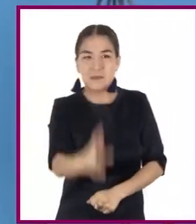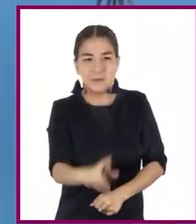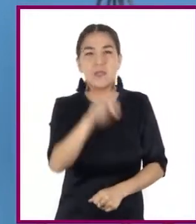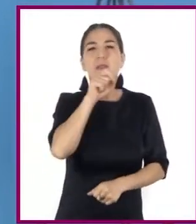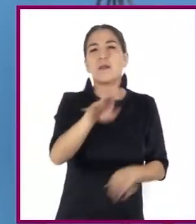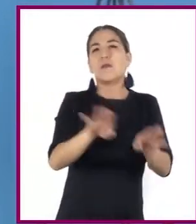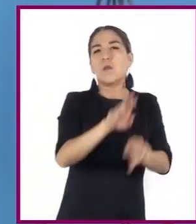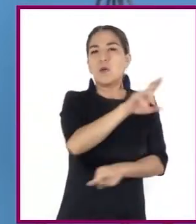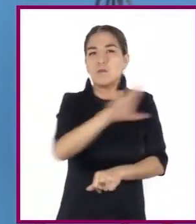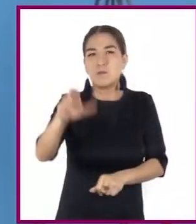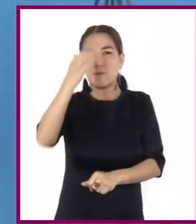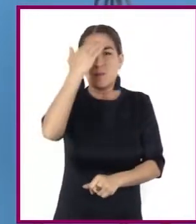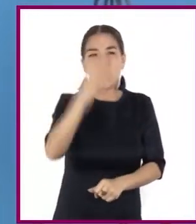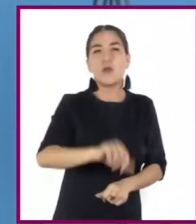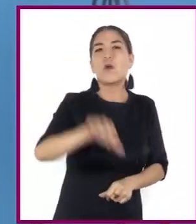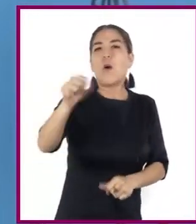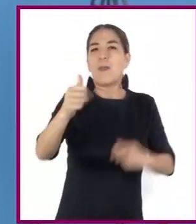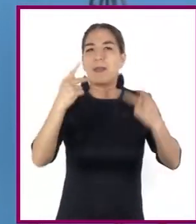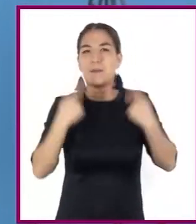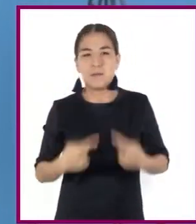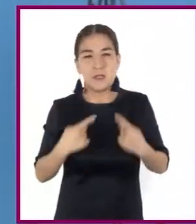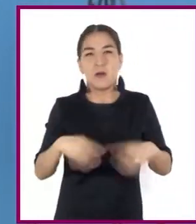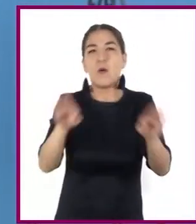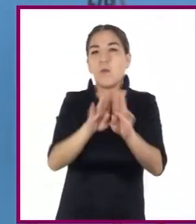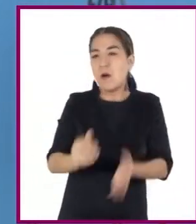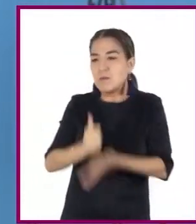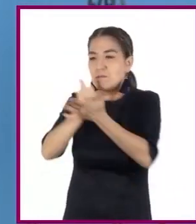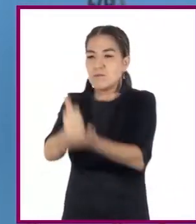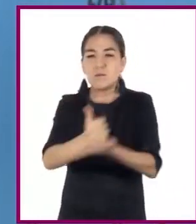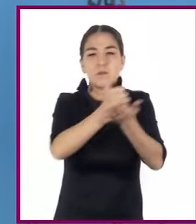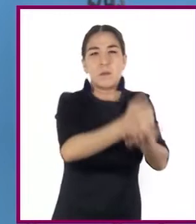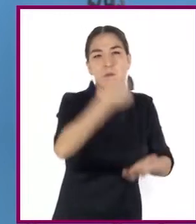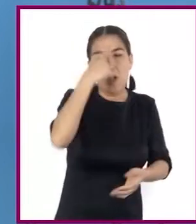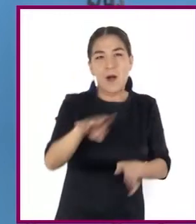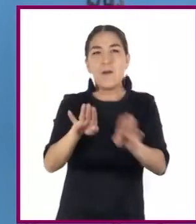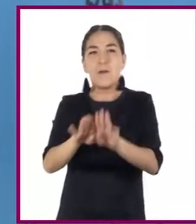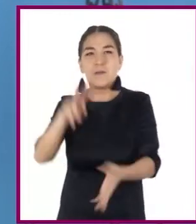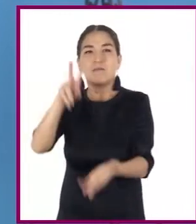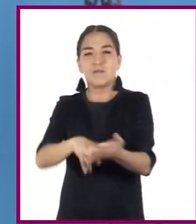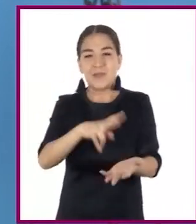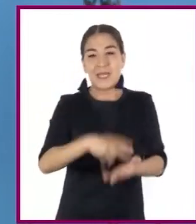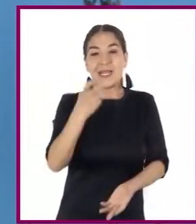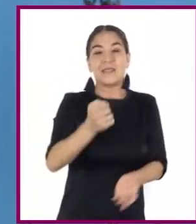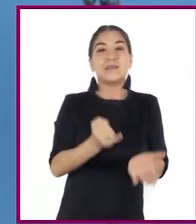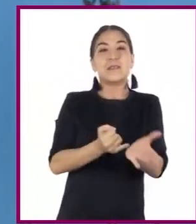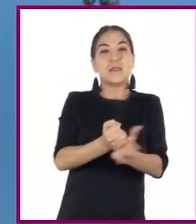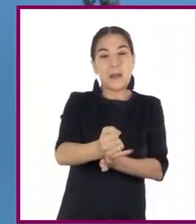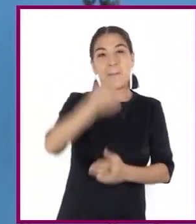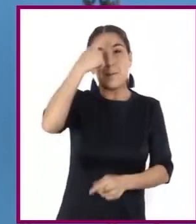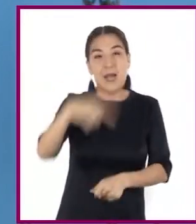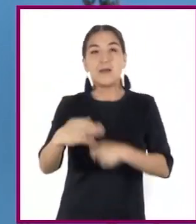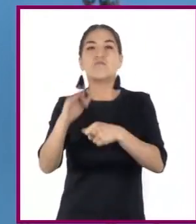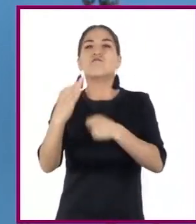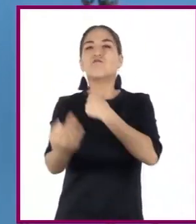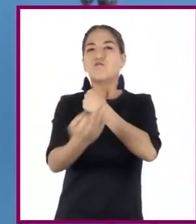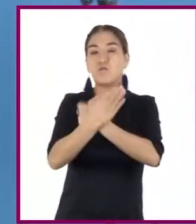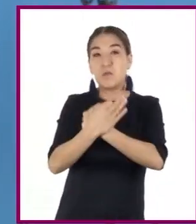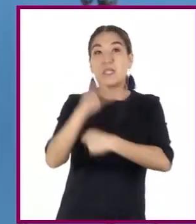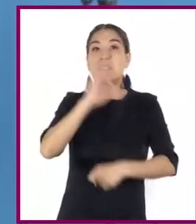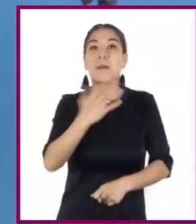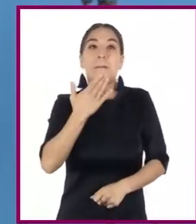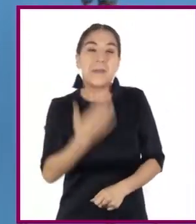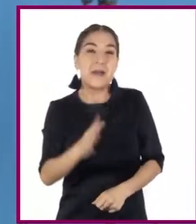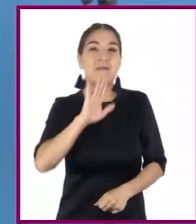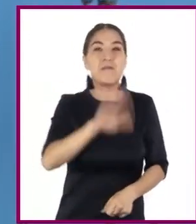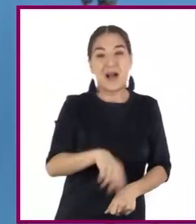el reconocimiento por el otro, y ayudan a la toma de decisiones sobre lo que nos puede favorecer o dañar